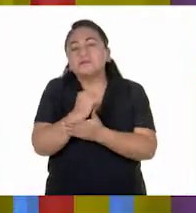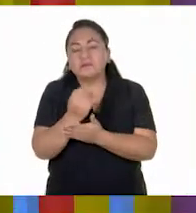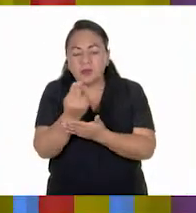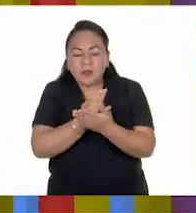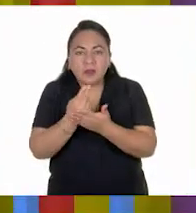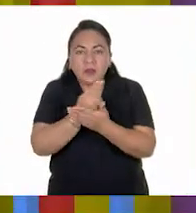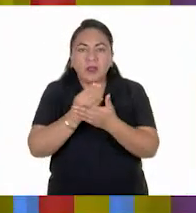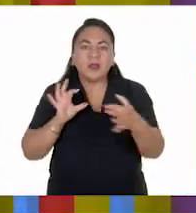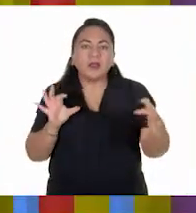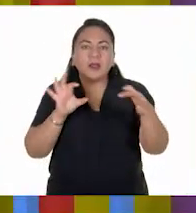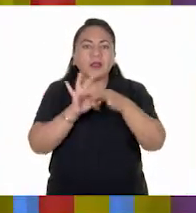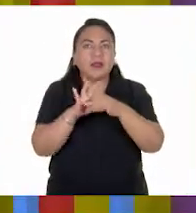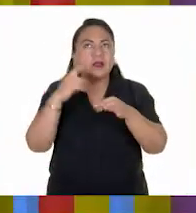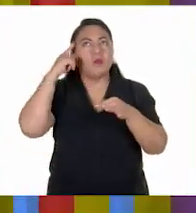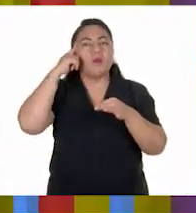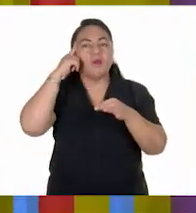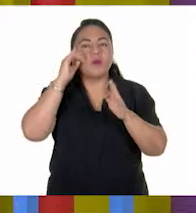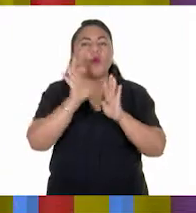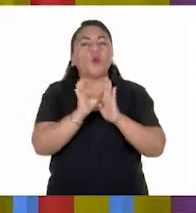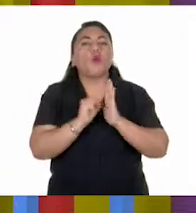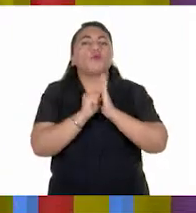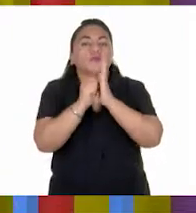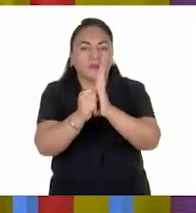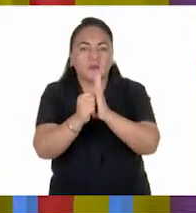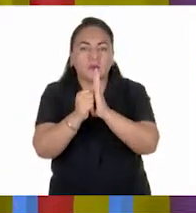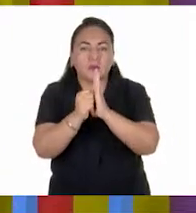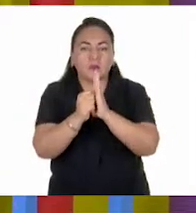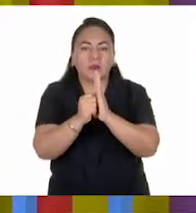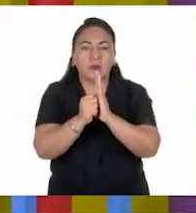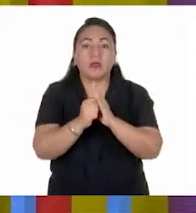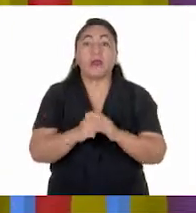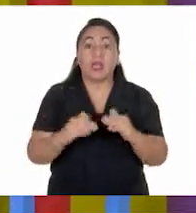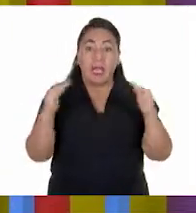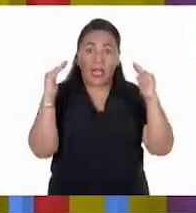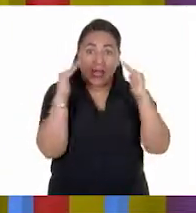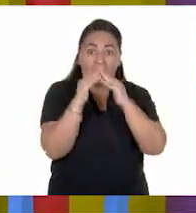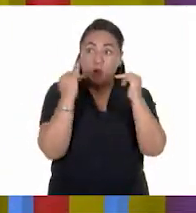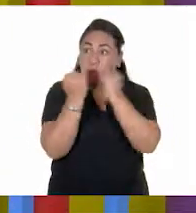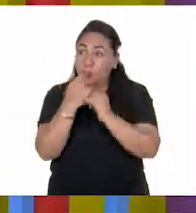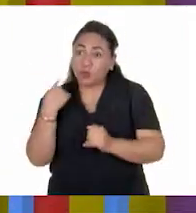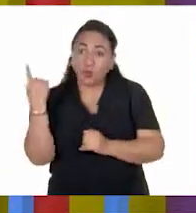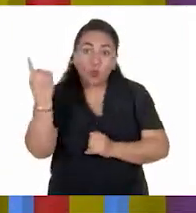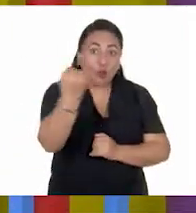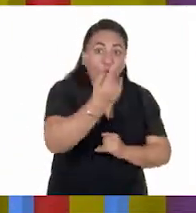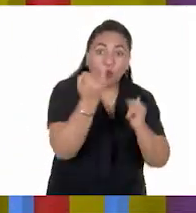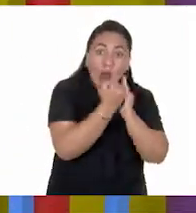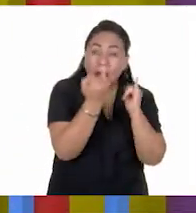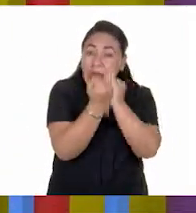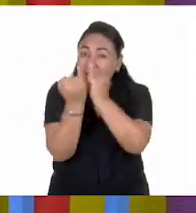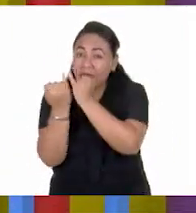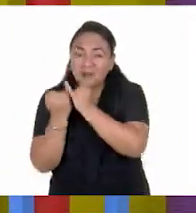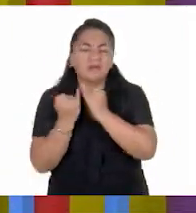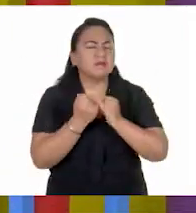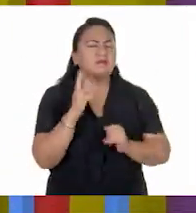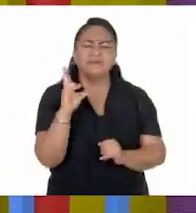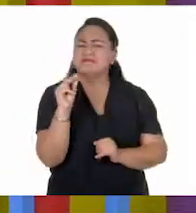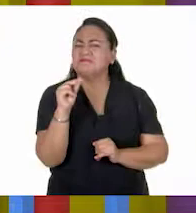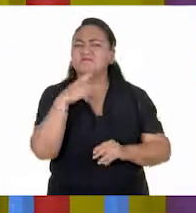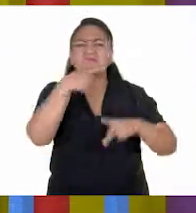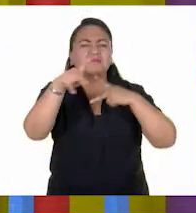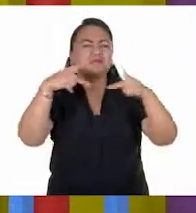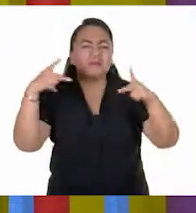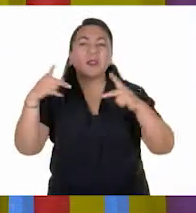que represente esa idea. No les tiene que salir la casa igual a todos, pero sí debe de